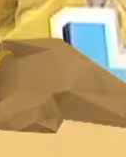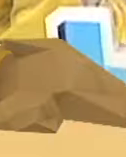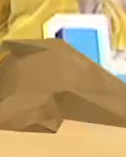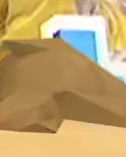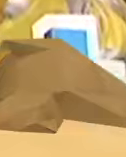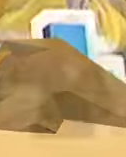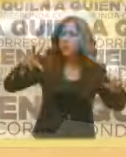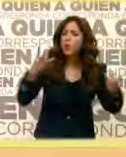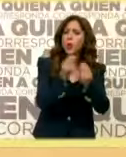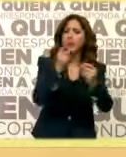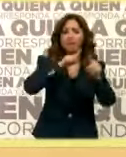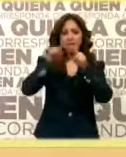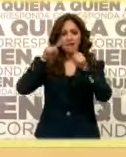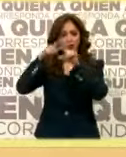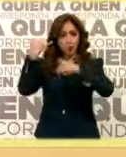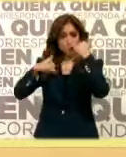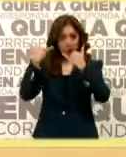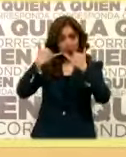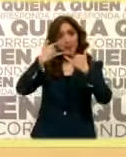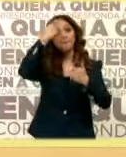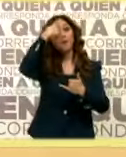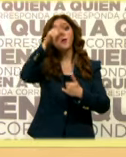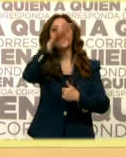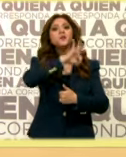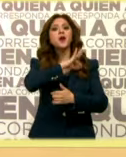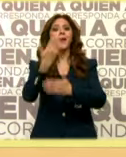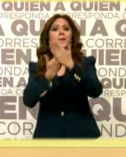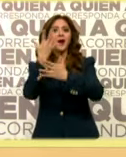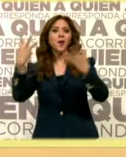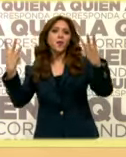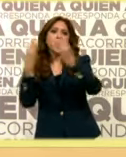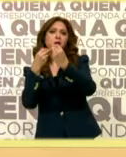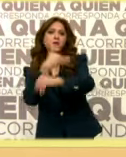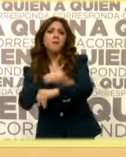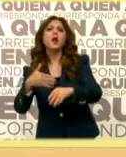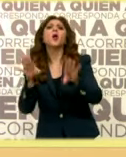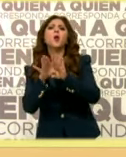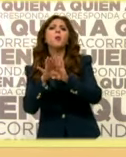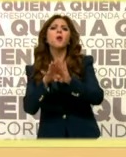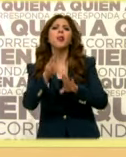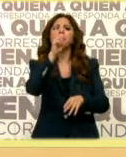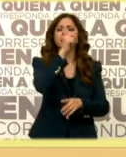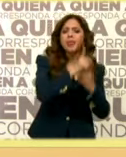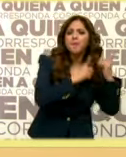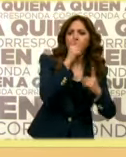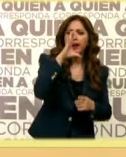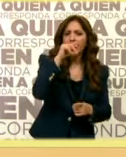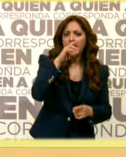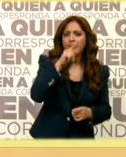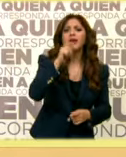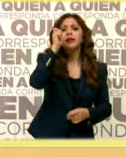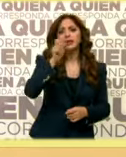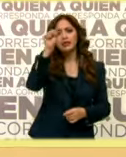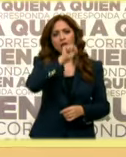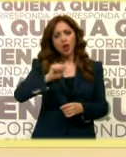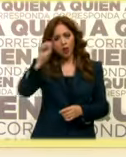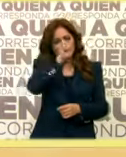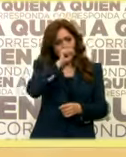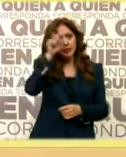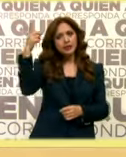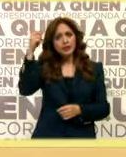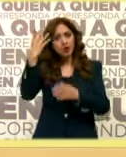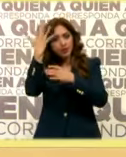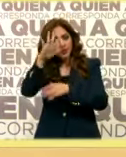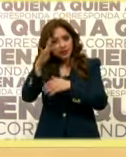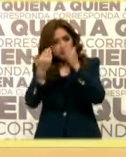Junta todos los juguetes que puedas y disfruta una mañana familiar con Deporte Caliente. El sábado 19 de diciembre a partir de las 10 de la mañana en